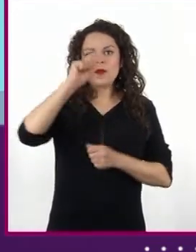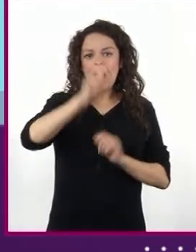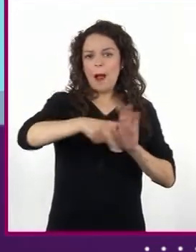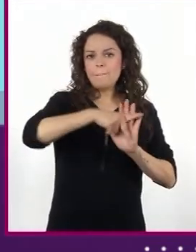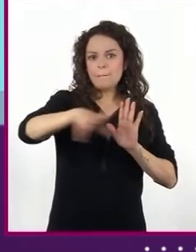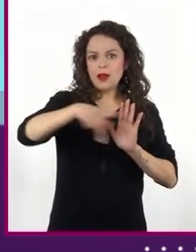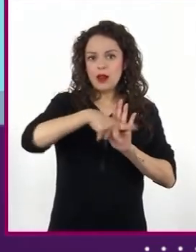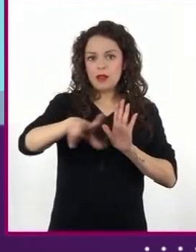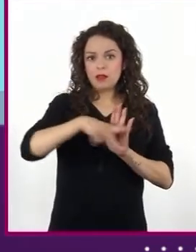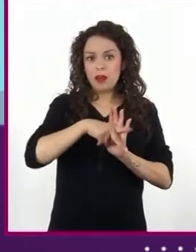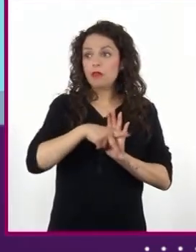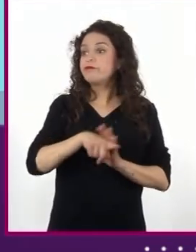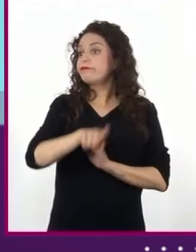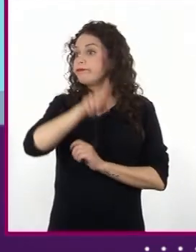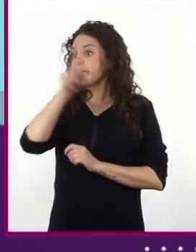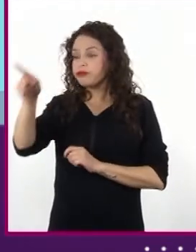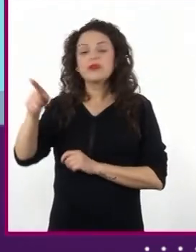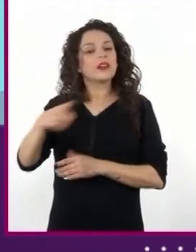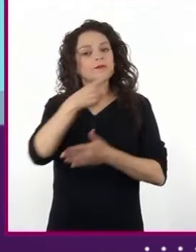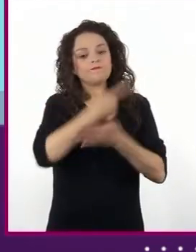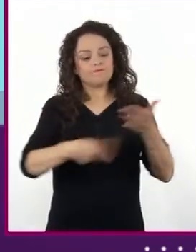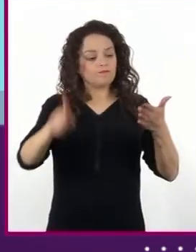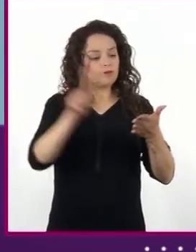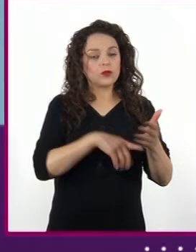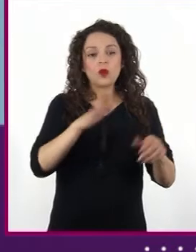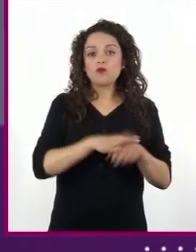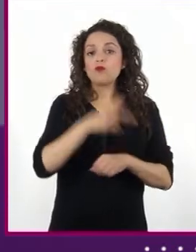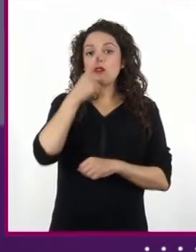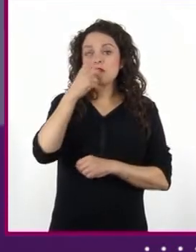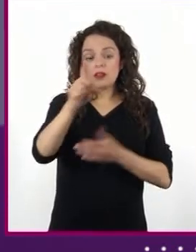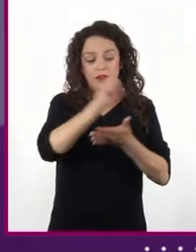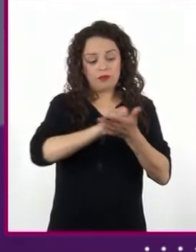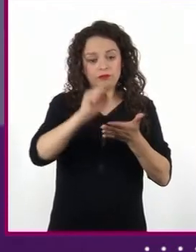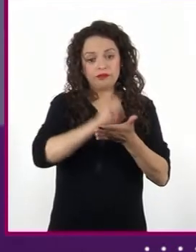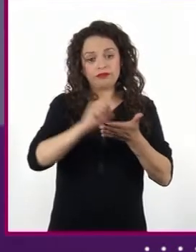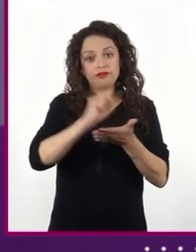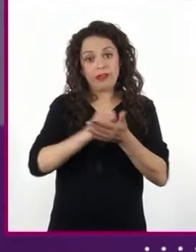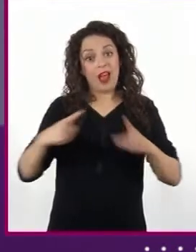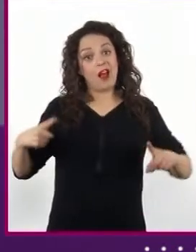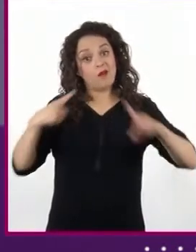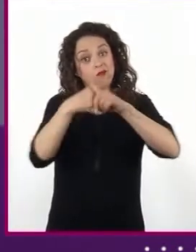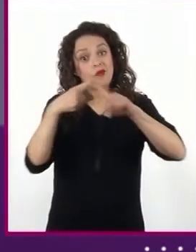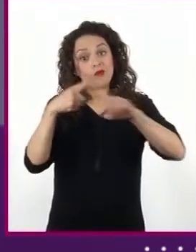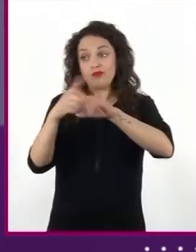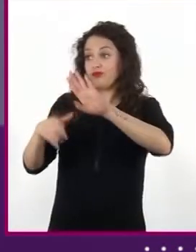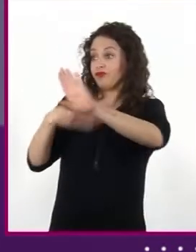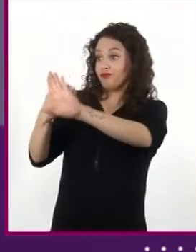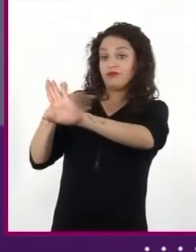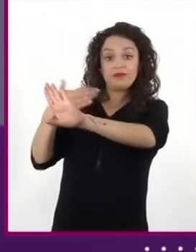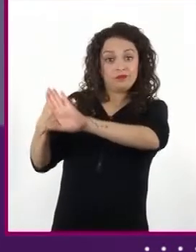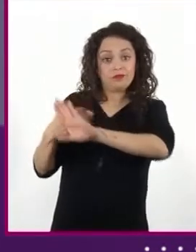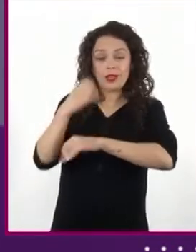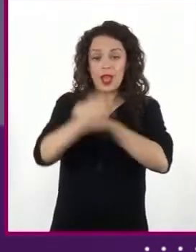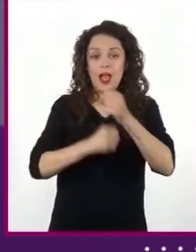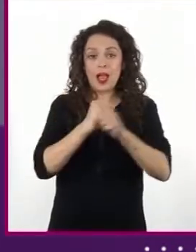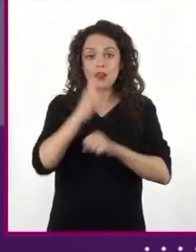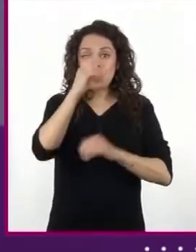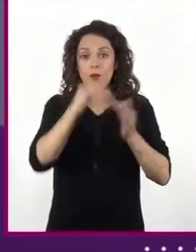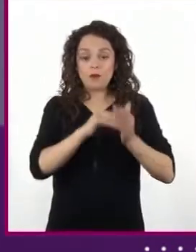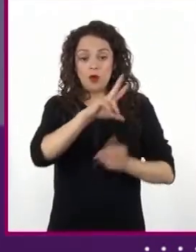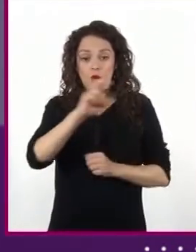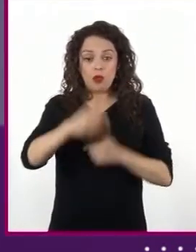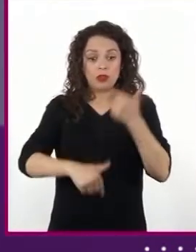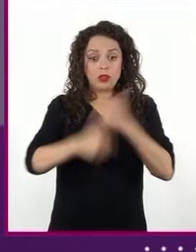a los periódicos por considerar que contenían artículos subversivos. En 1812, las Cortes de Cádiz